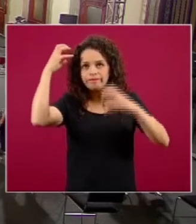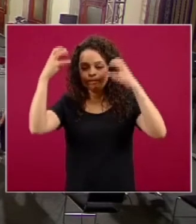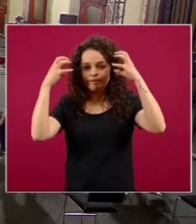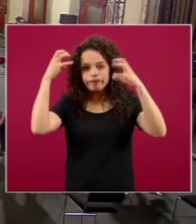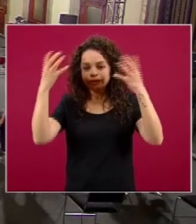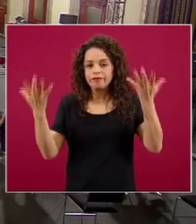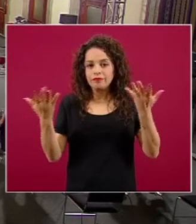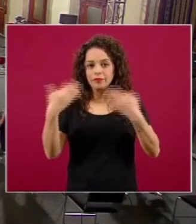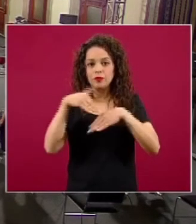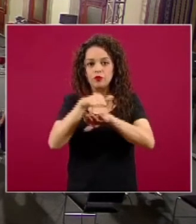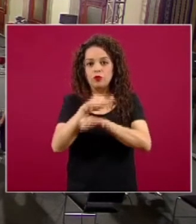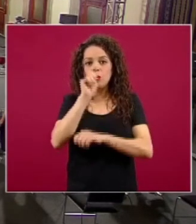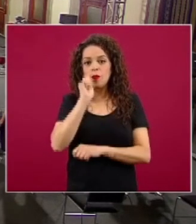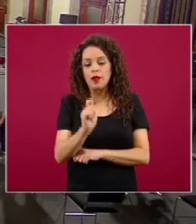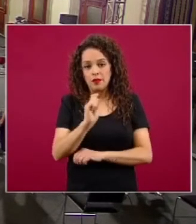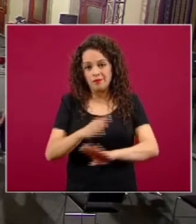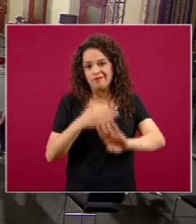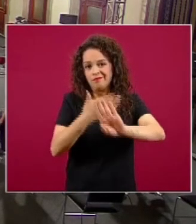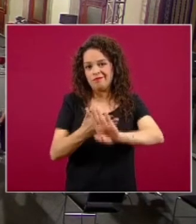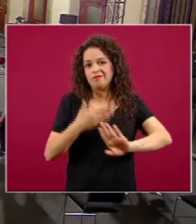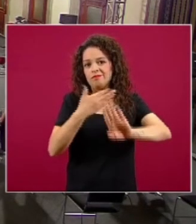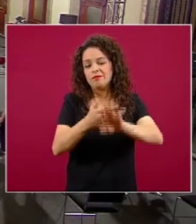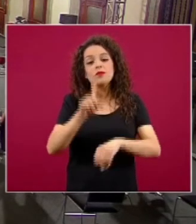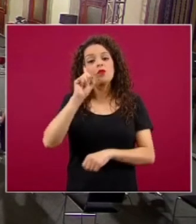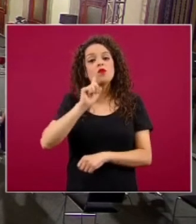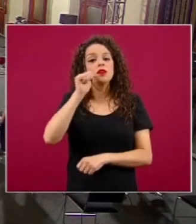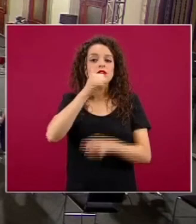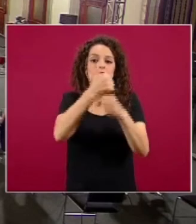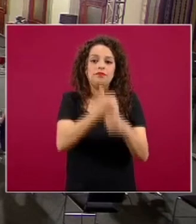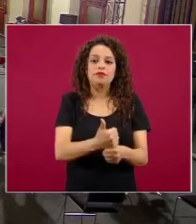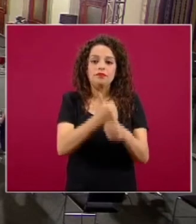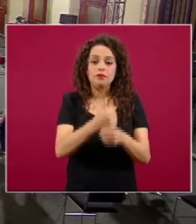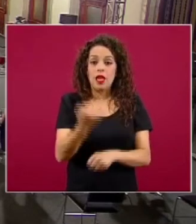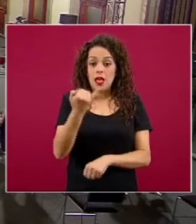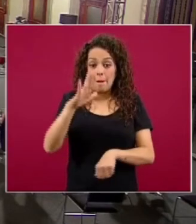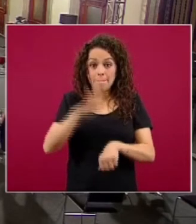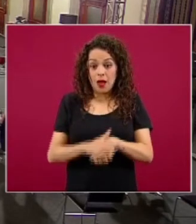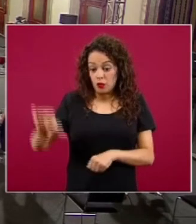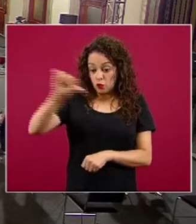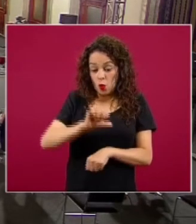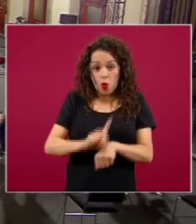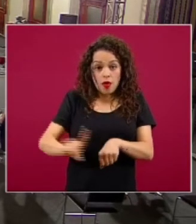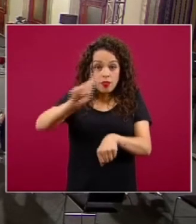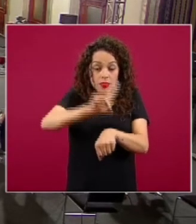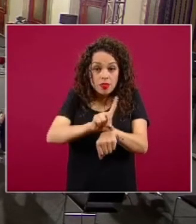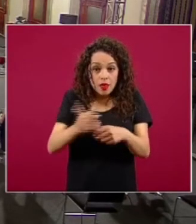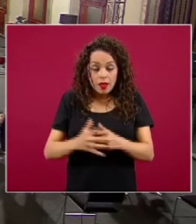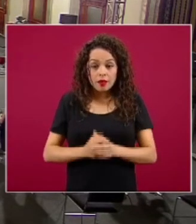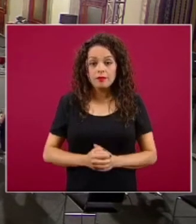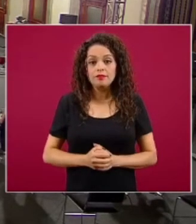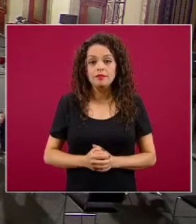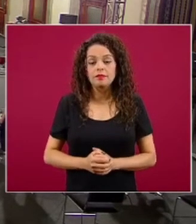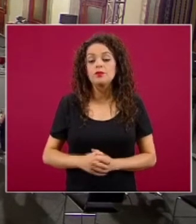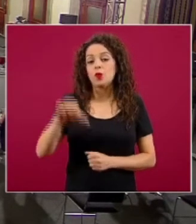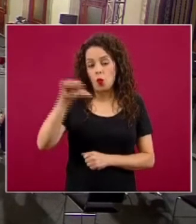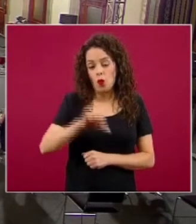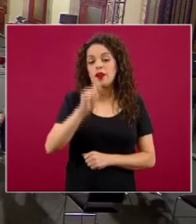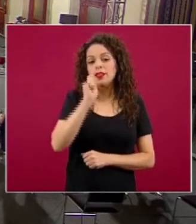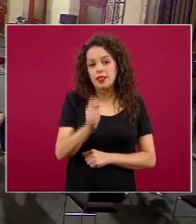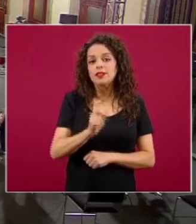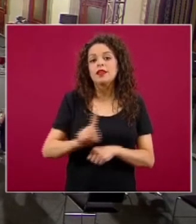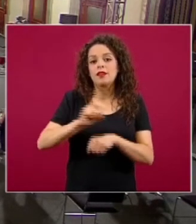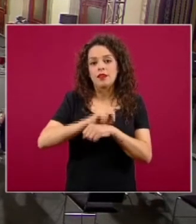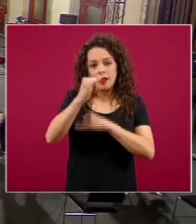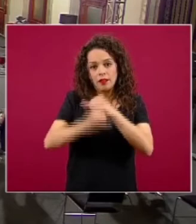tiene que ver con la violencia en contra de las mujeres en este emblemático día, que es precisamente el Día Internacional para la